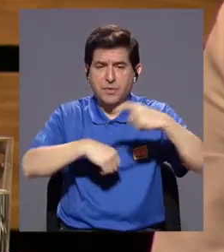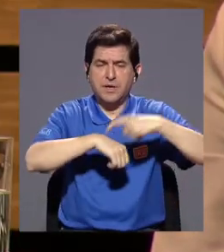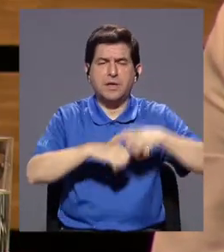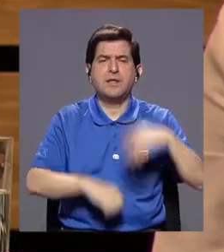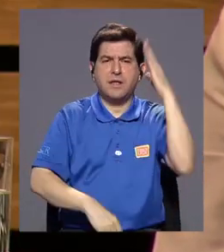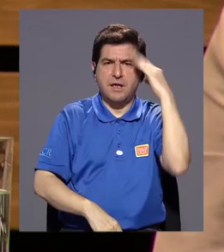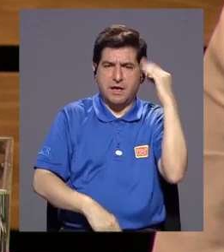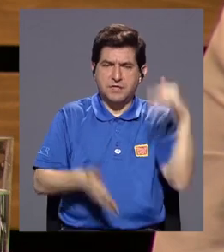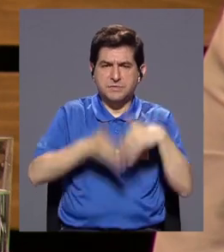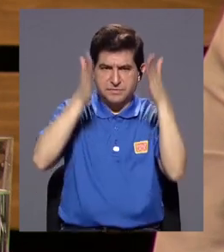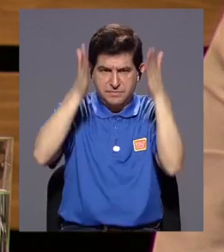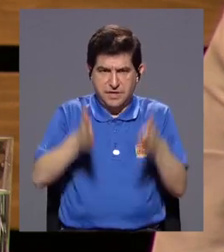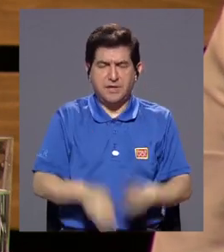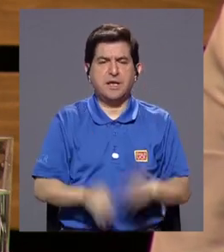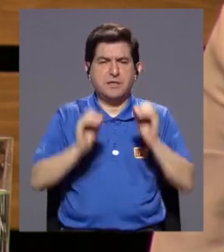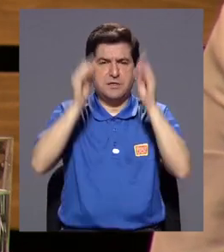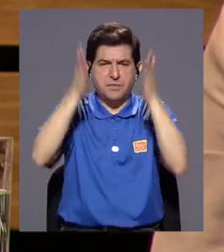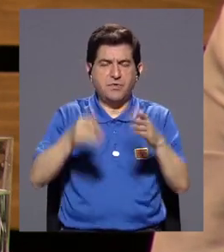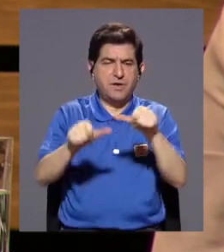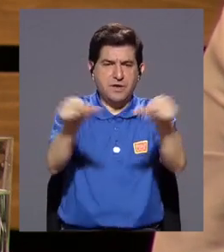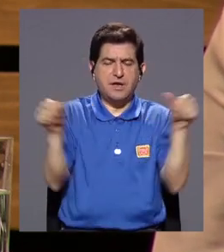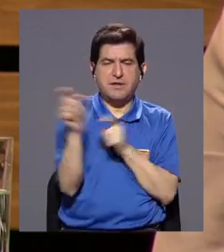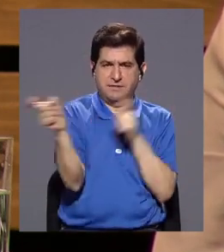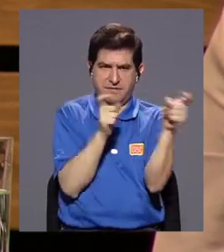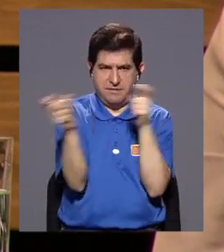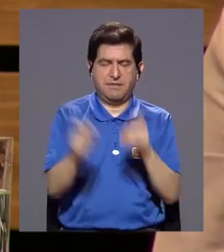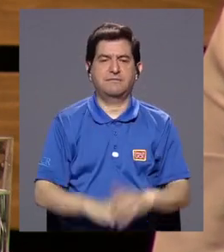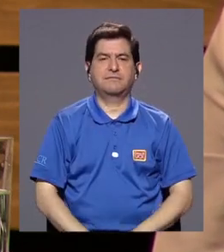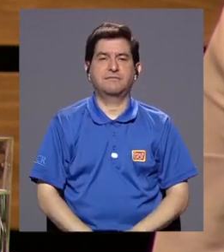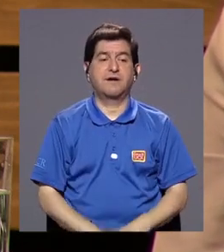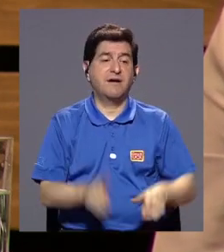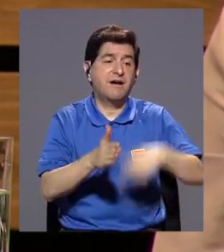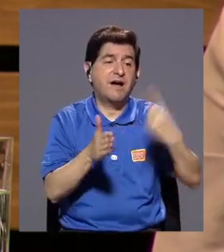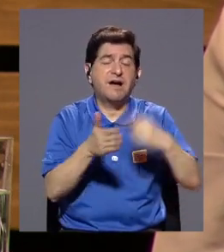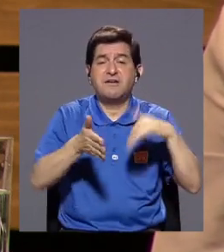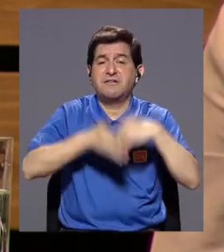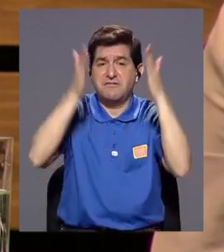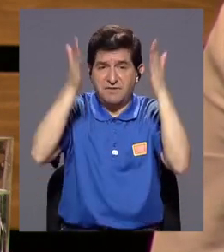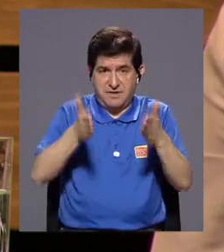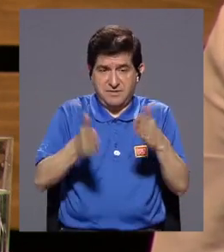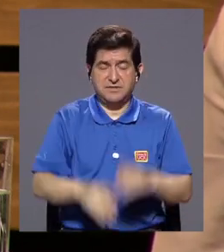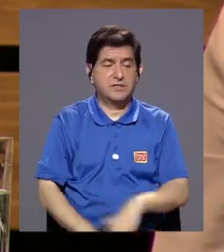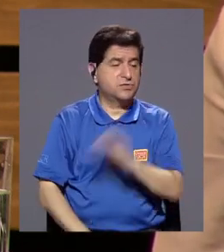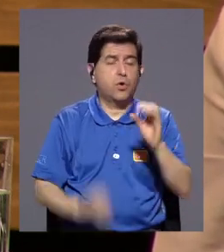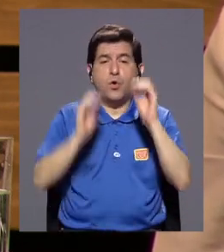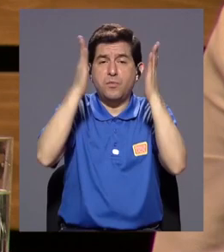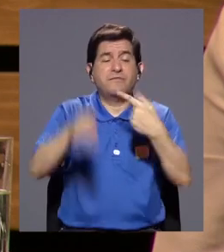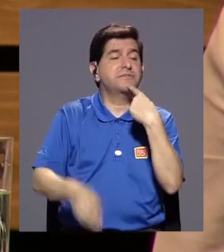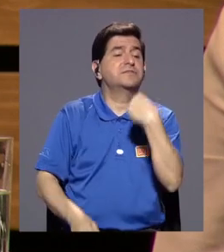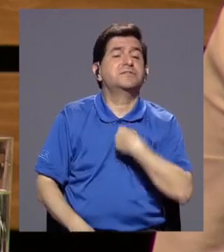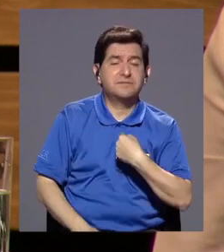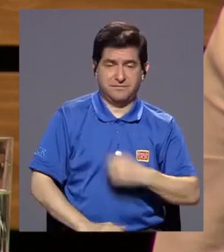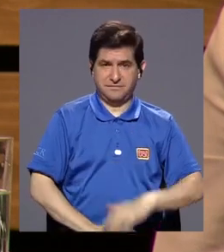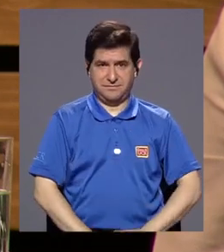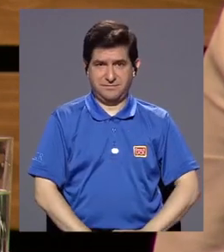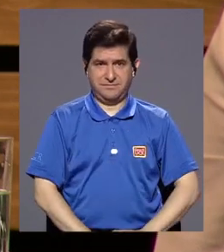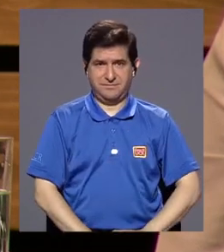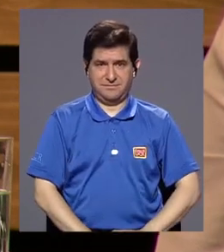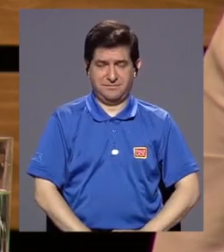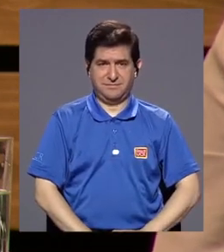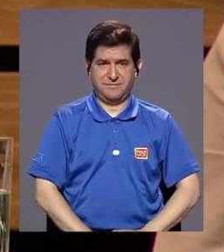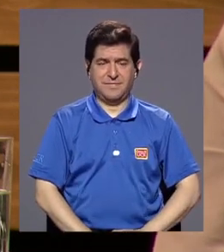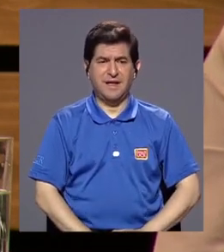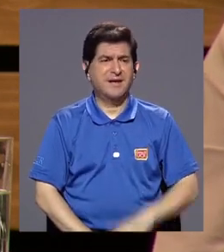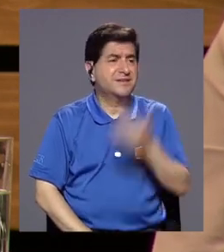docentes y administrativas. Entonces, a veces los docentes nos dicen, es que no sabemos cómo